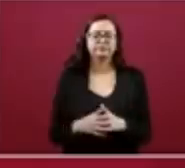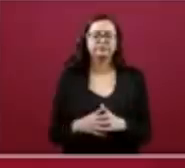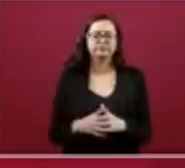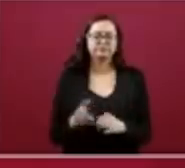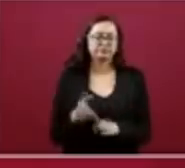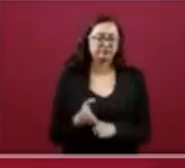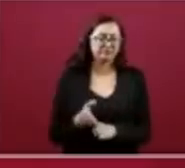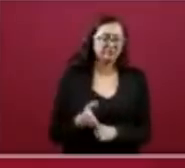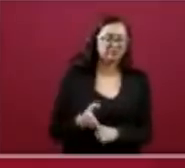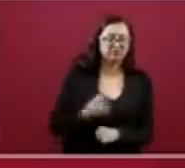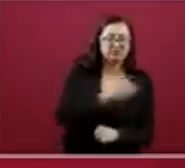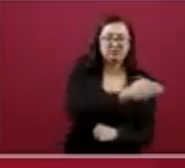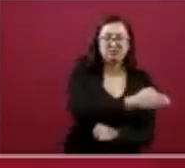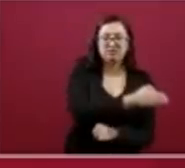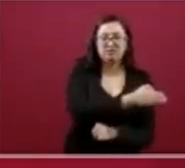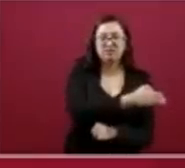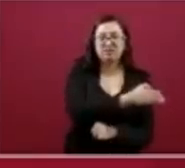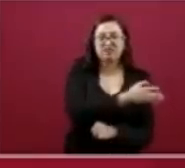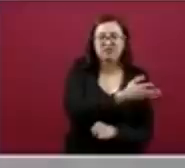un régimen